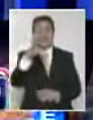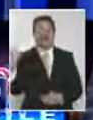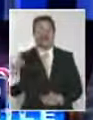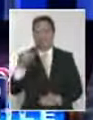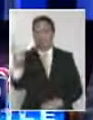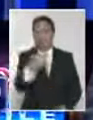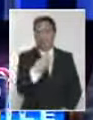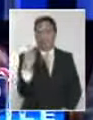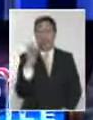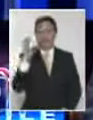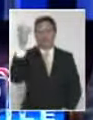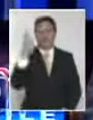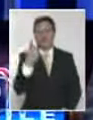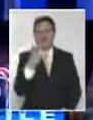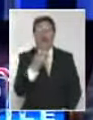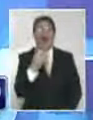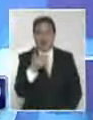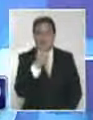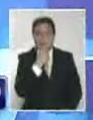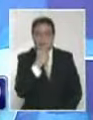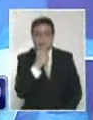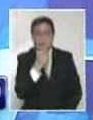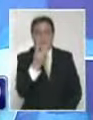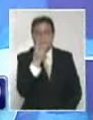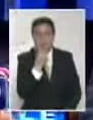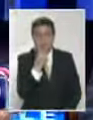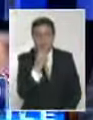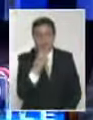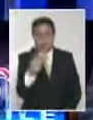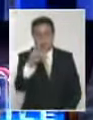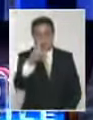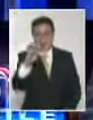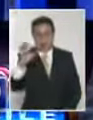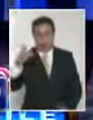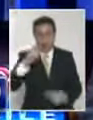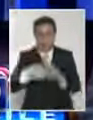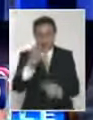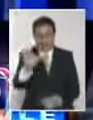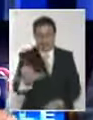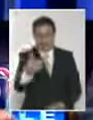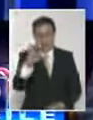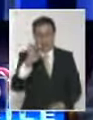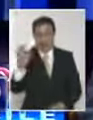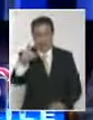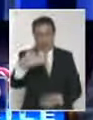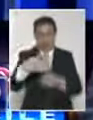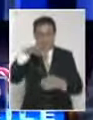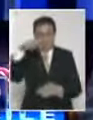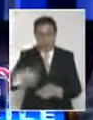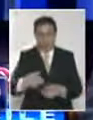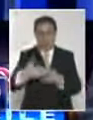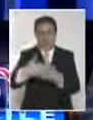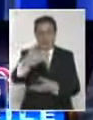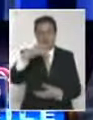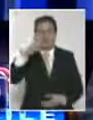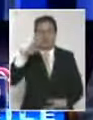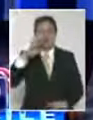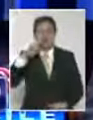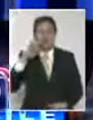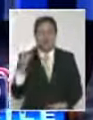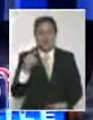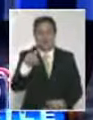fijas? El silenciamiento de la prensa... Fue encargado, Reo. ¿Ya? El silenciamiento de la prensa fue atroz, digamos. Por eso que hoy día, yo